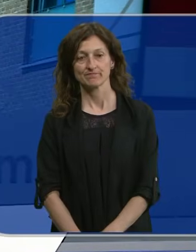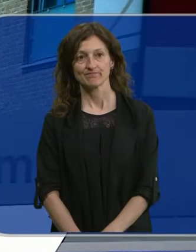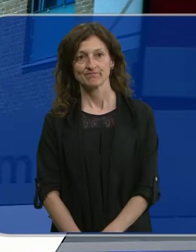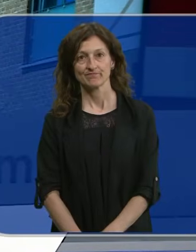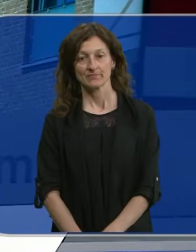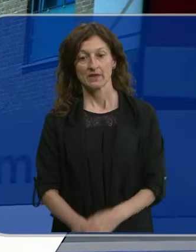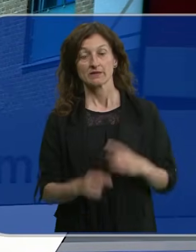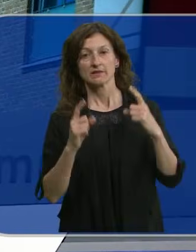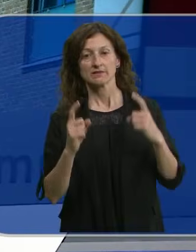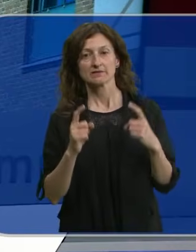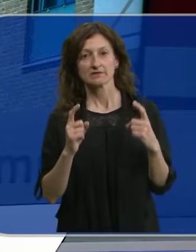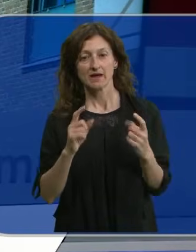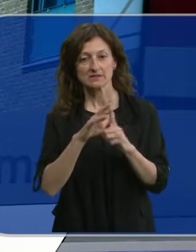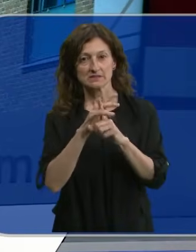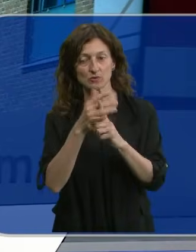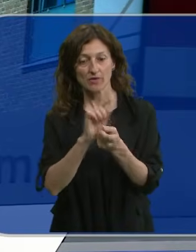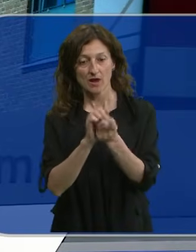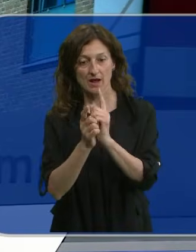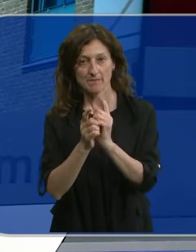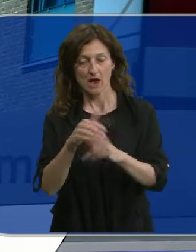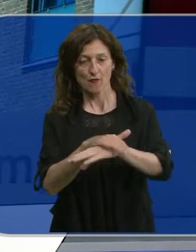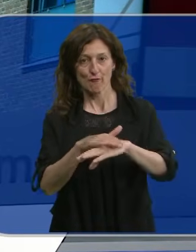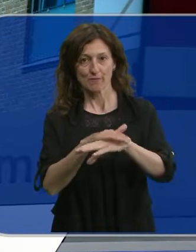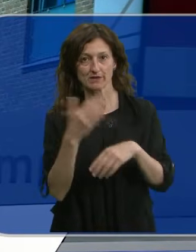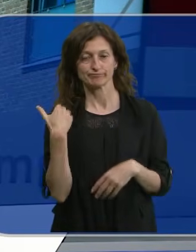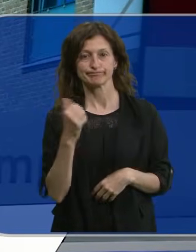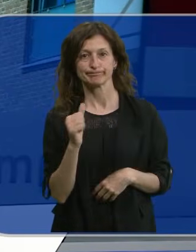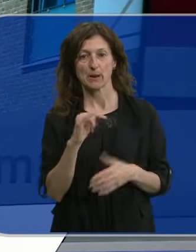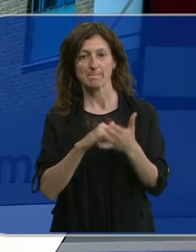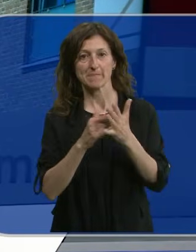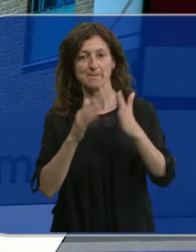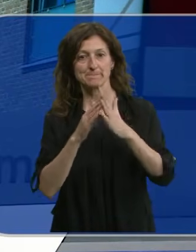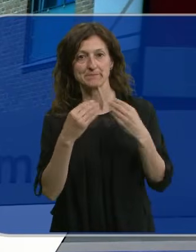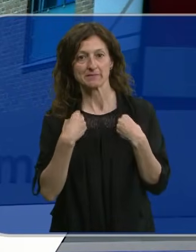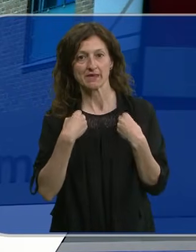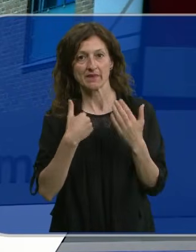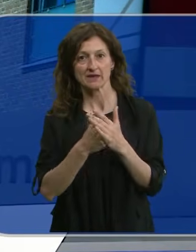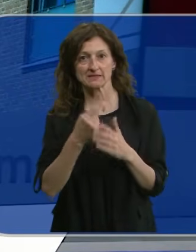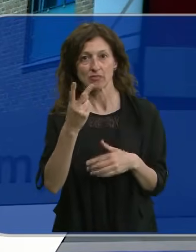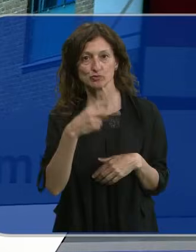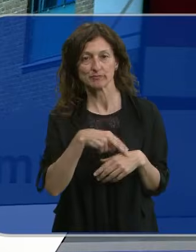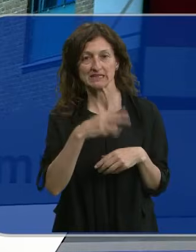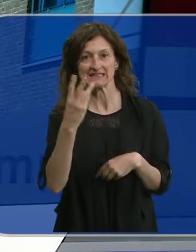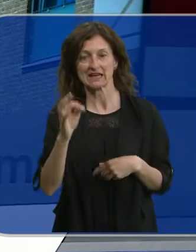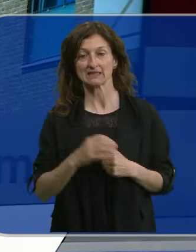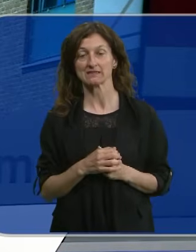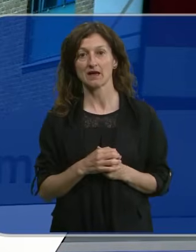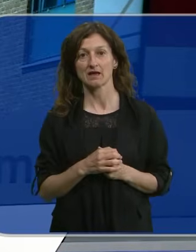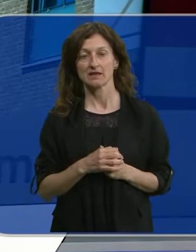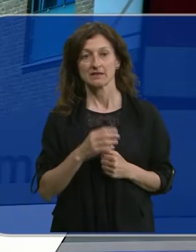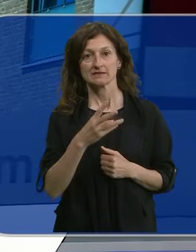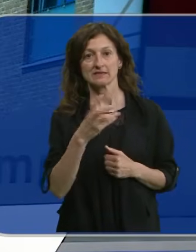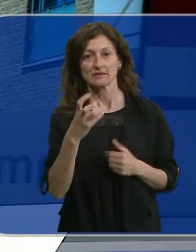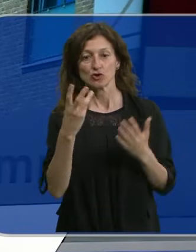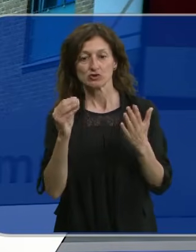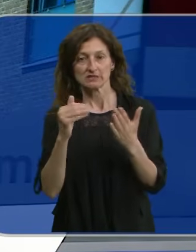Para intentar dar la vuelta a esta situación, el Gobierno presentaba la semana pasada su nuevo plan de vivienda hasta 2030. A Castilla y León llegarán